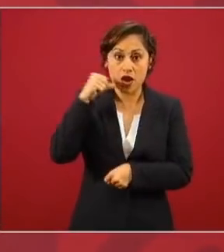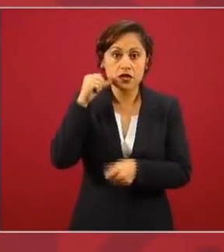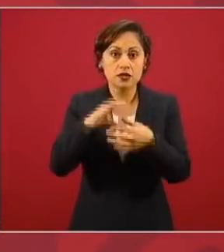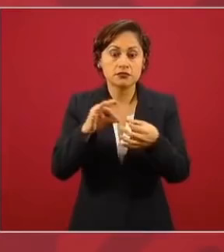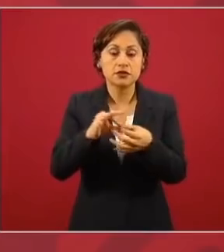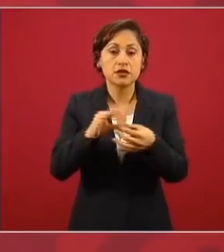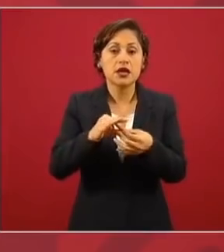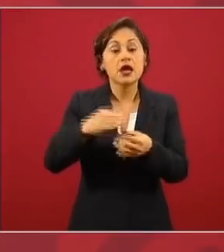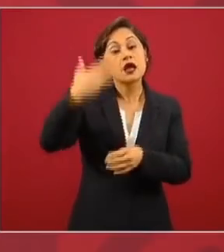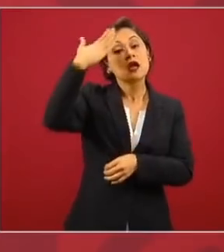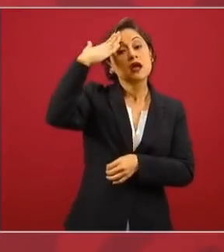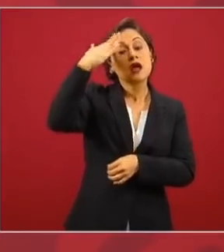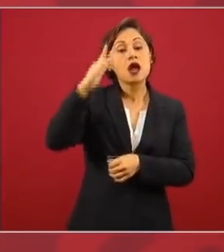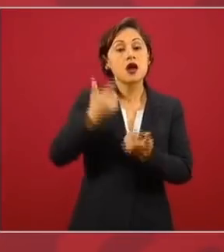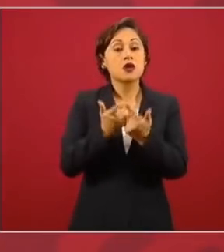PAN